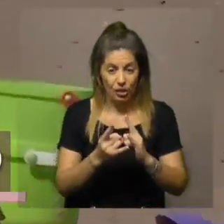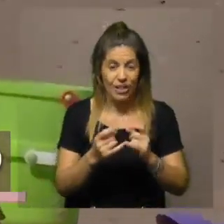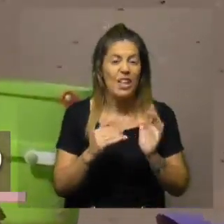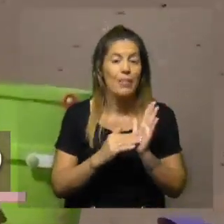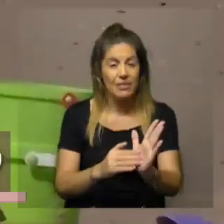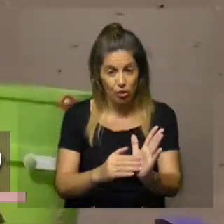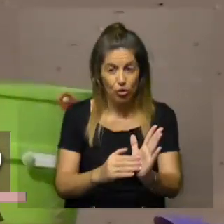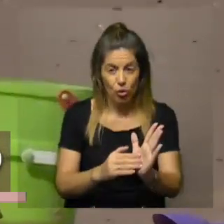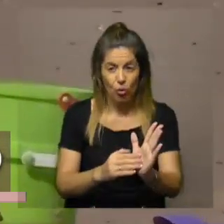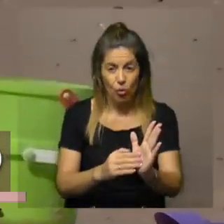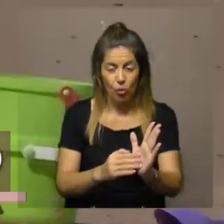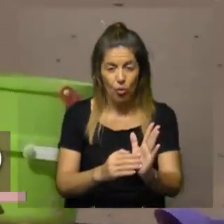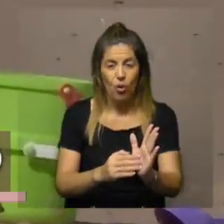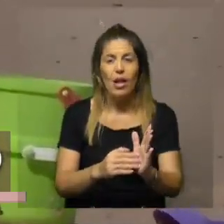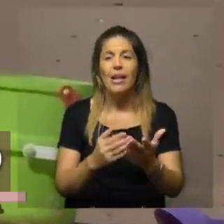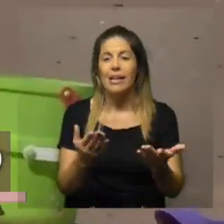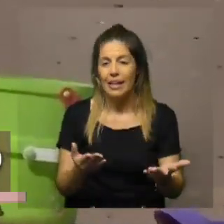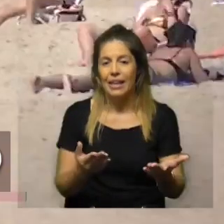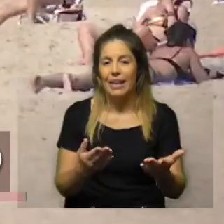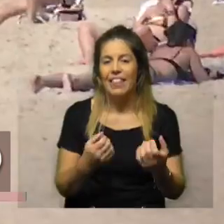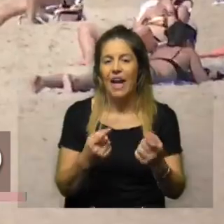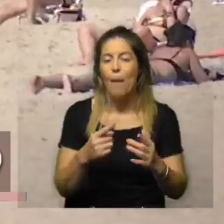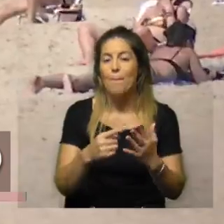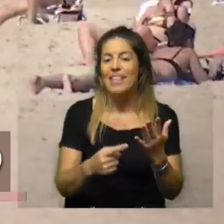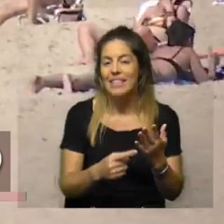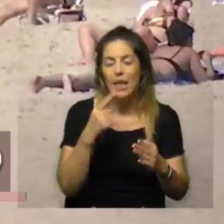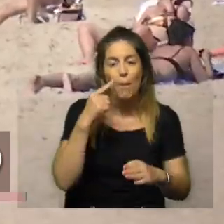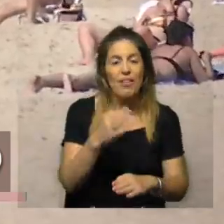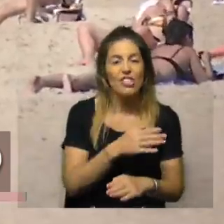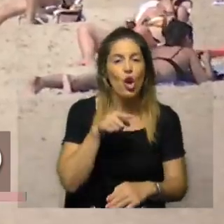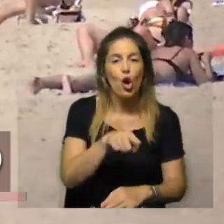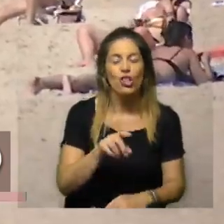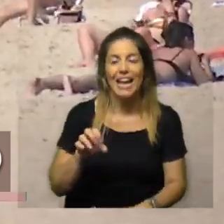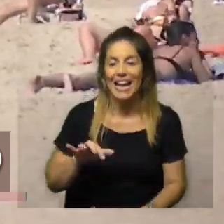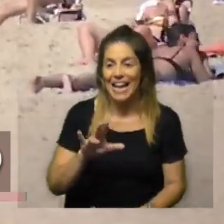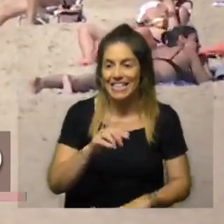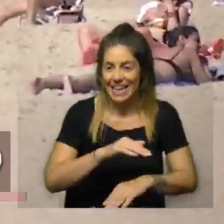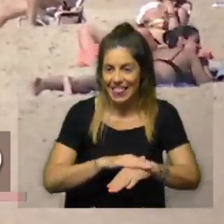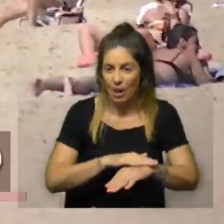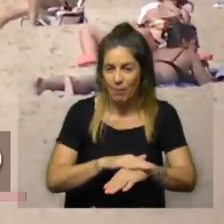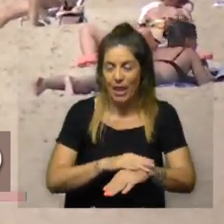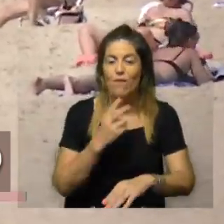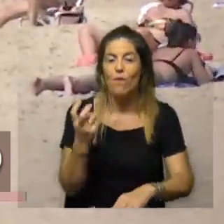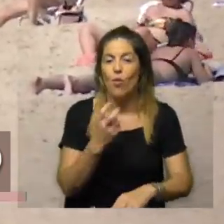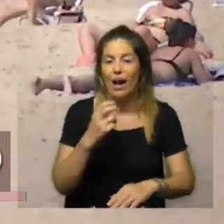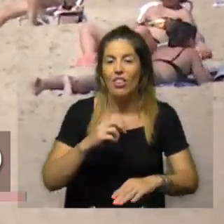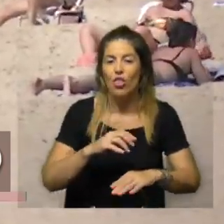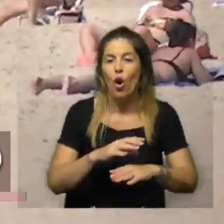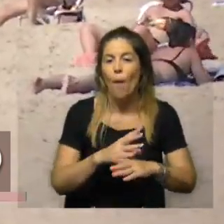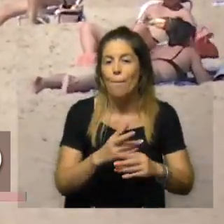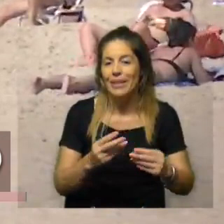presentó, que bueno, establece medidas de prevención contra el cáncer de piel, buscando mitigar sobre todo los